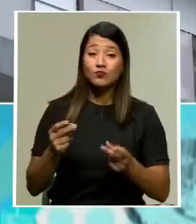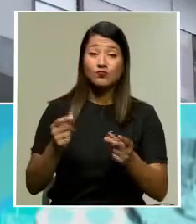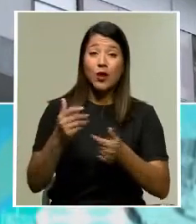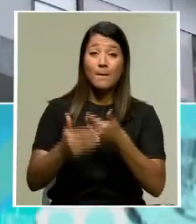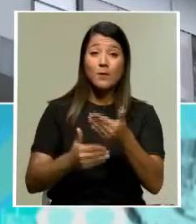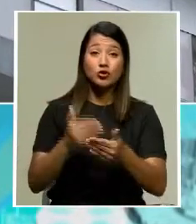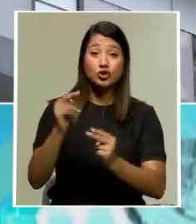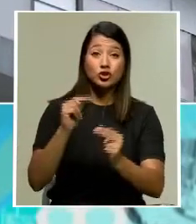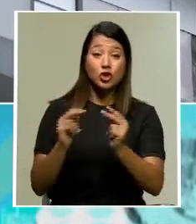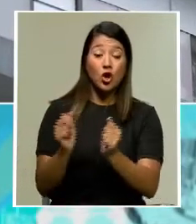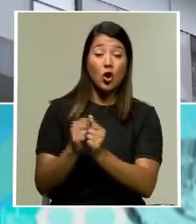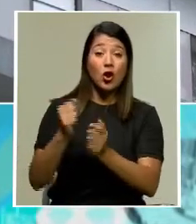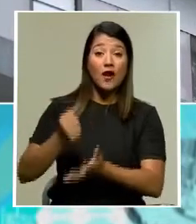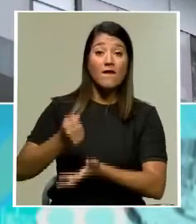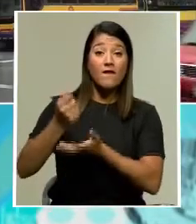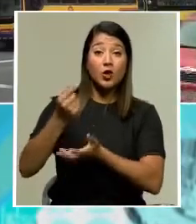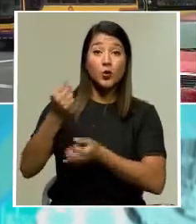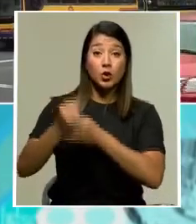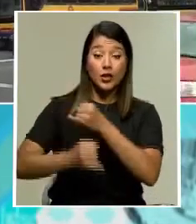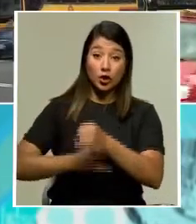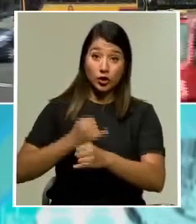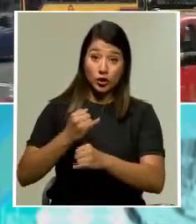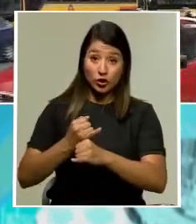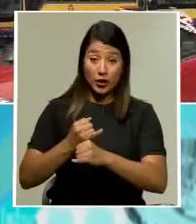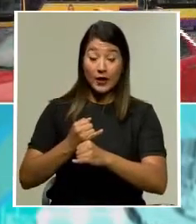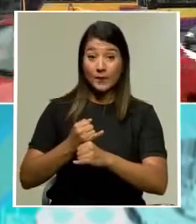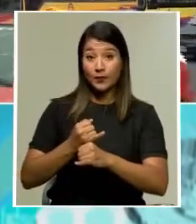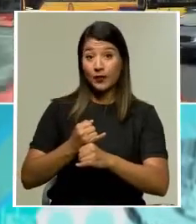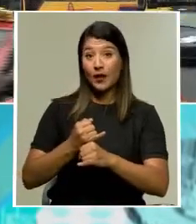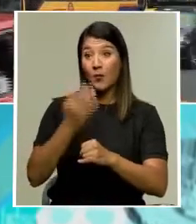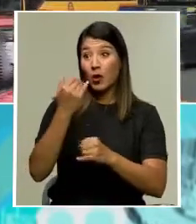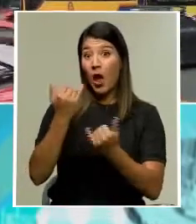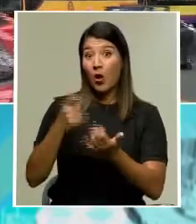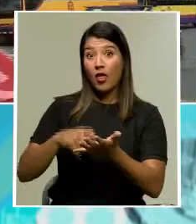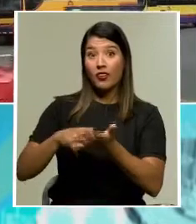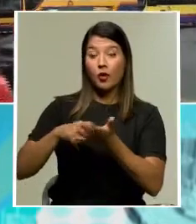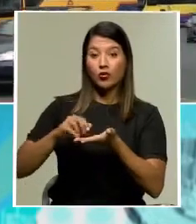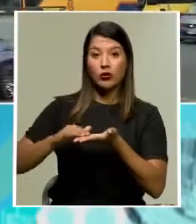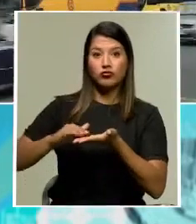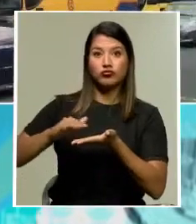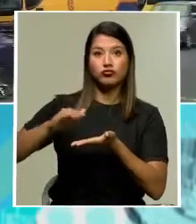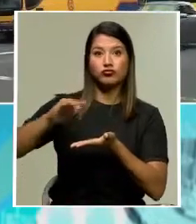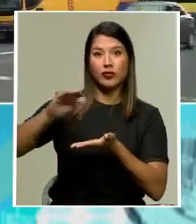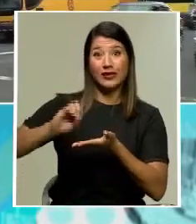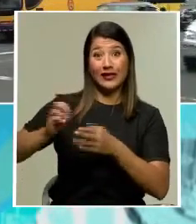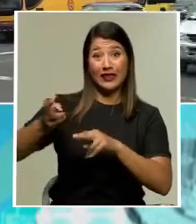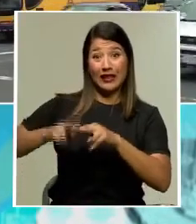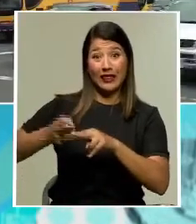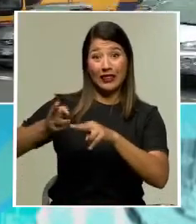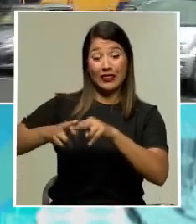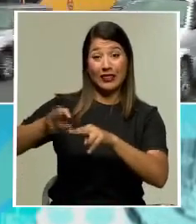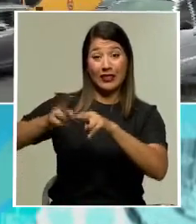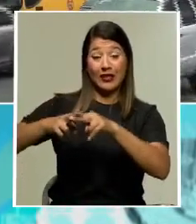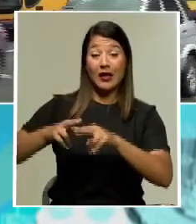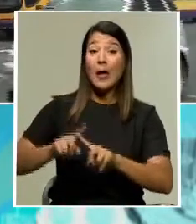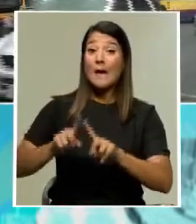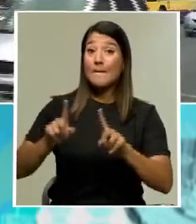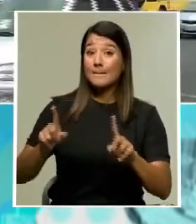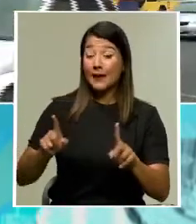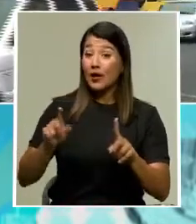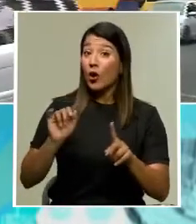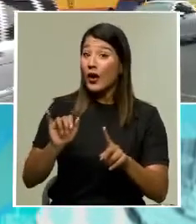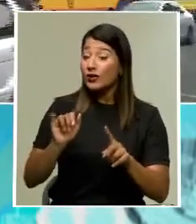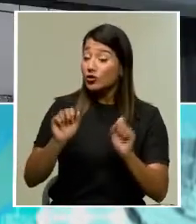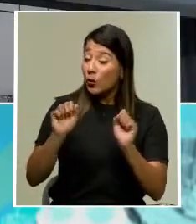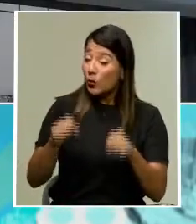aunque aseveró que debido a que estamos en un año electoral, esto podría producir un atraso